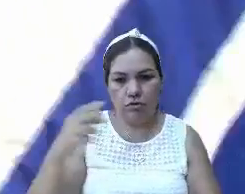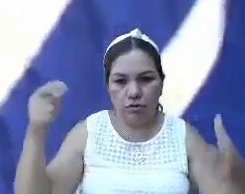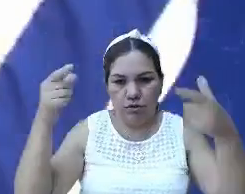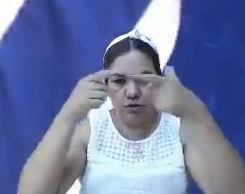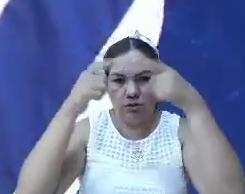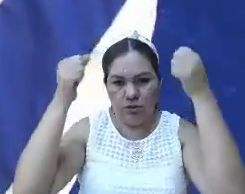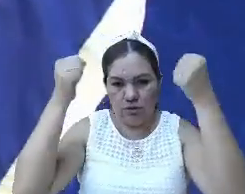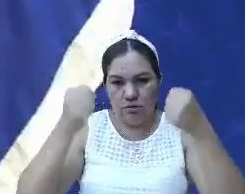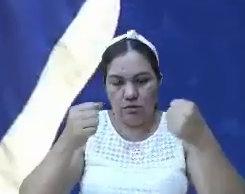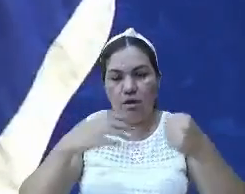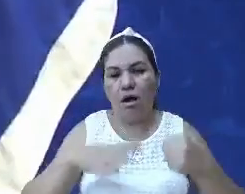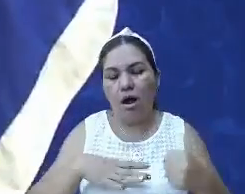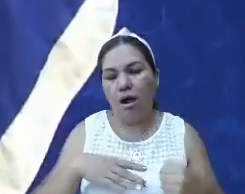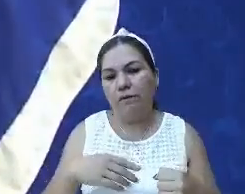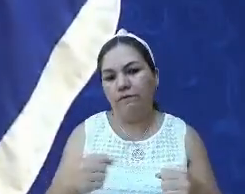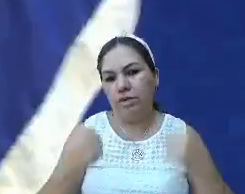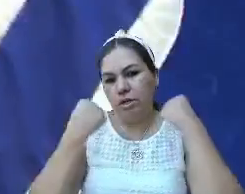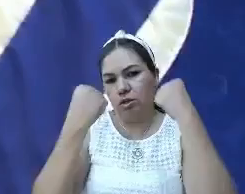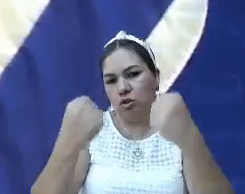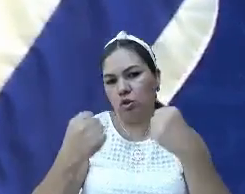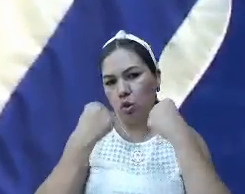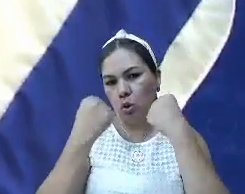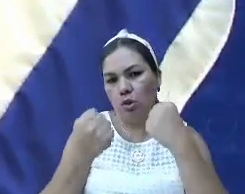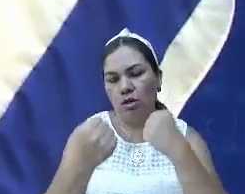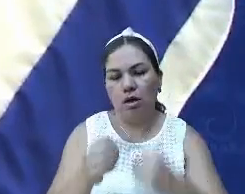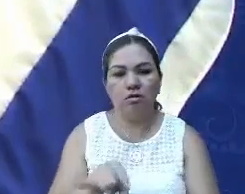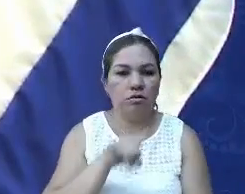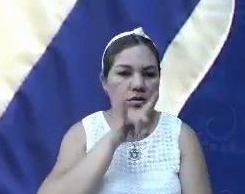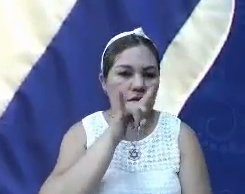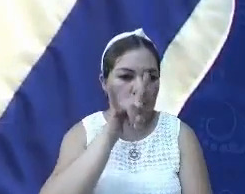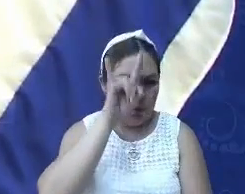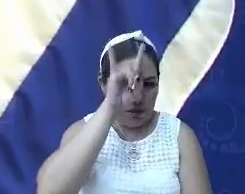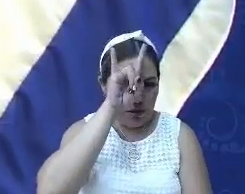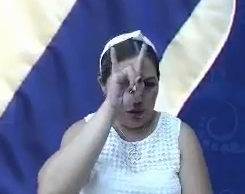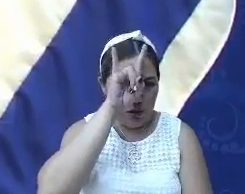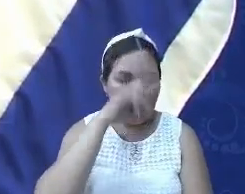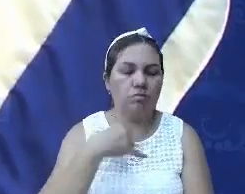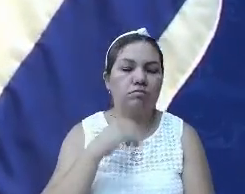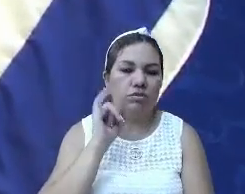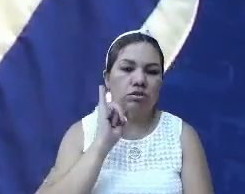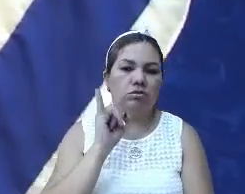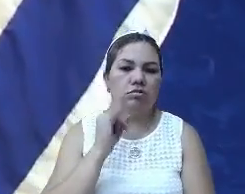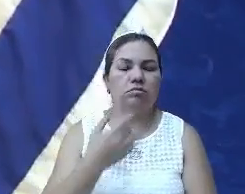tener victoria contra el enemigo. Y saben que le dijo Micaía: sí, vayan, van a prosperar.